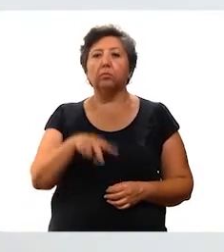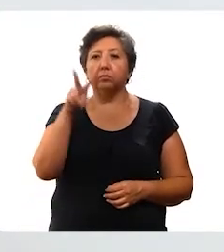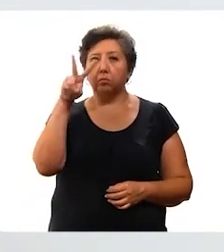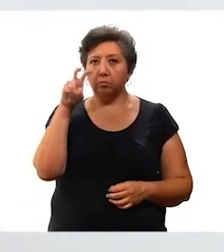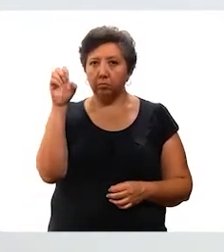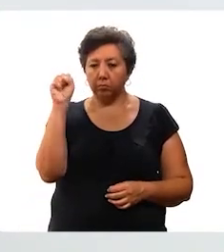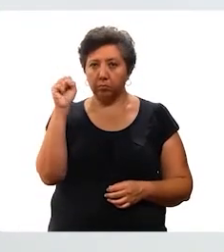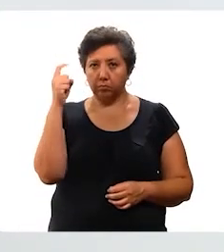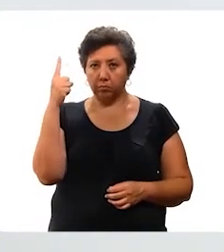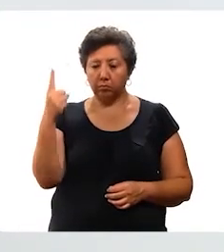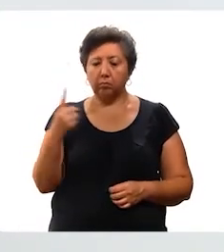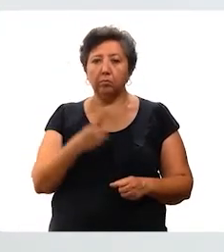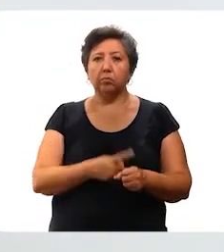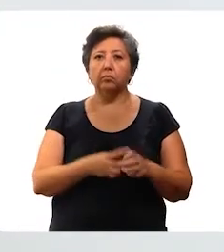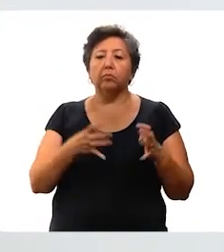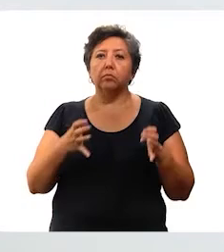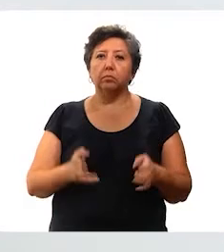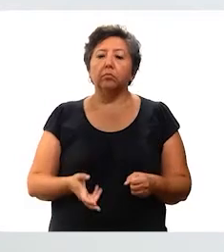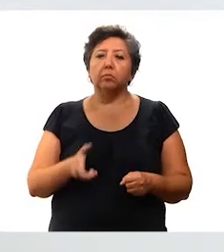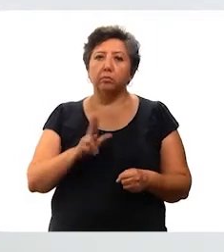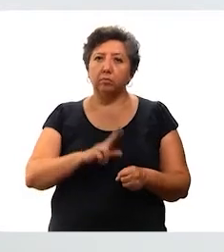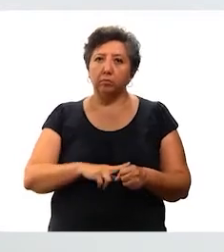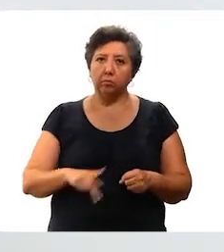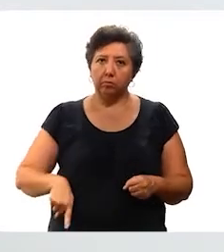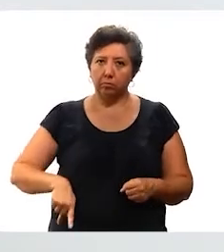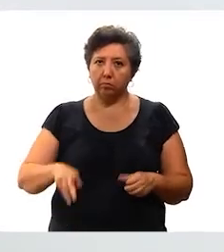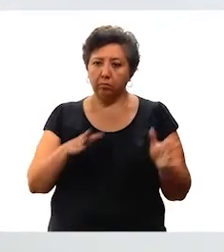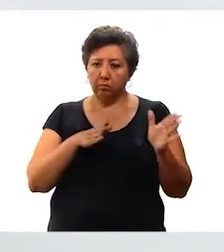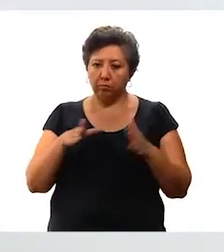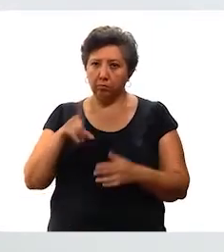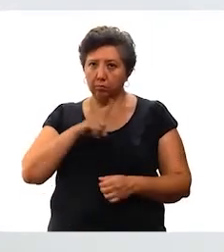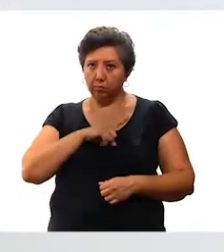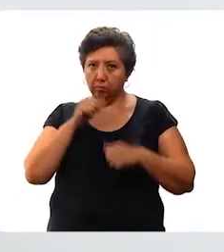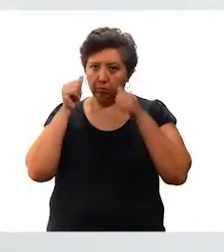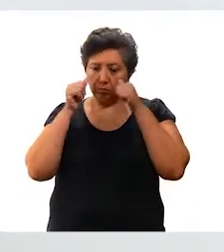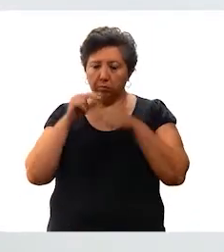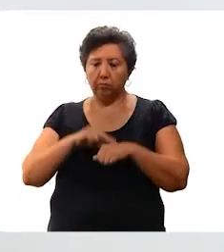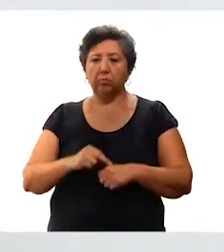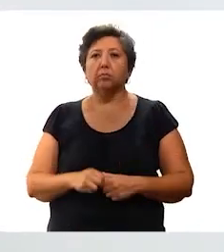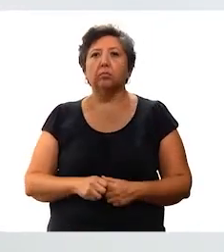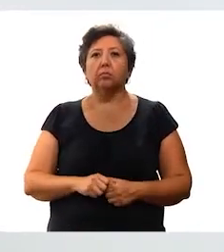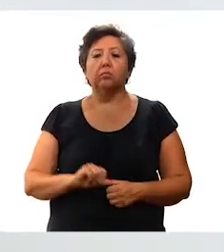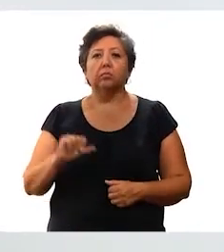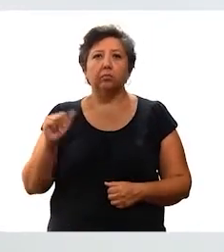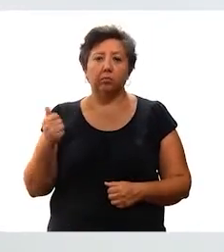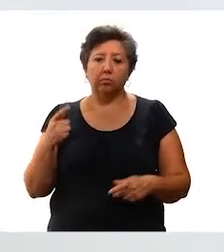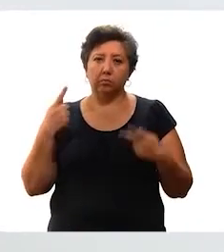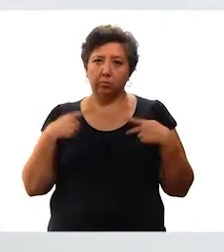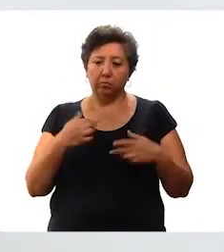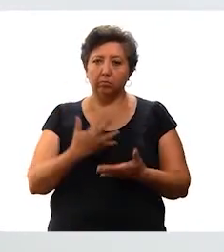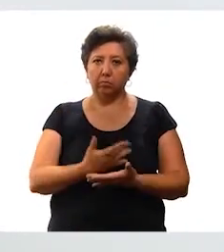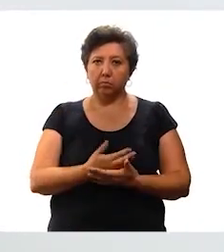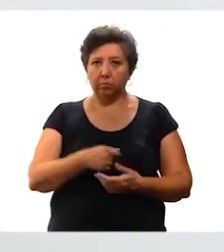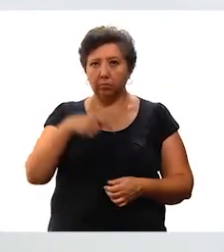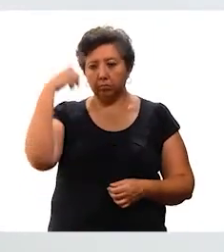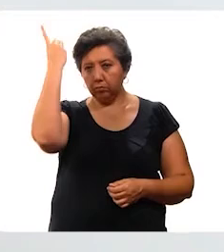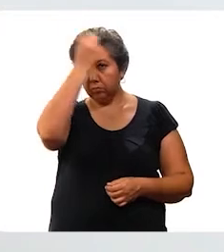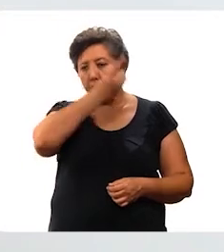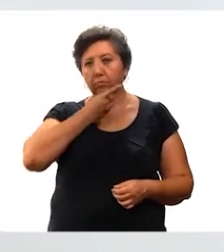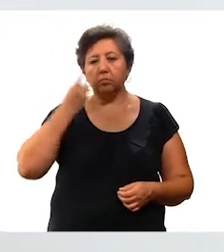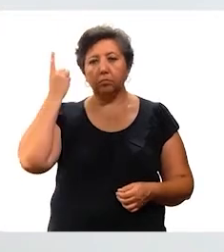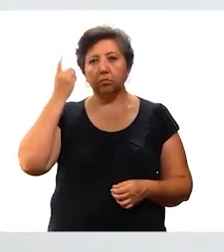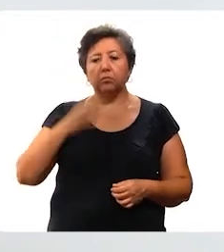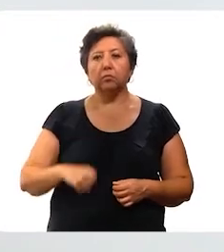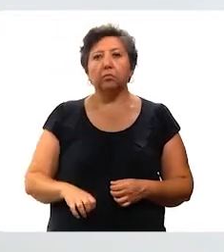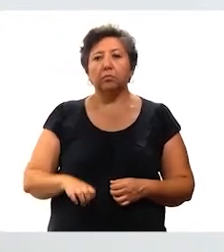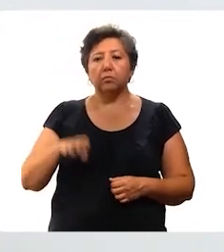mencionó, 261 de los casos positivos están en hospitales públicos y en aislamiento total. Hay otros pacientes a la espera